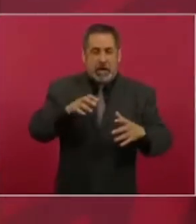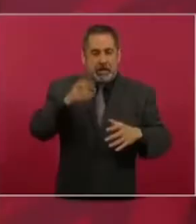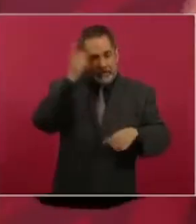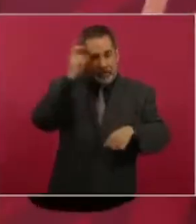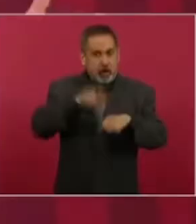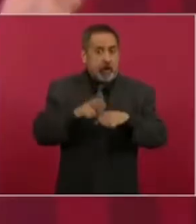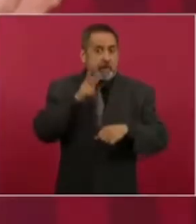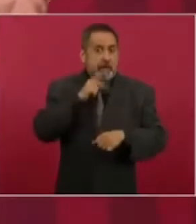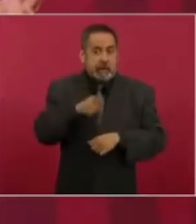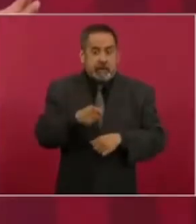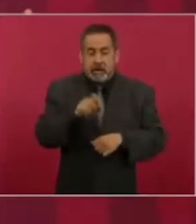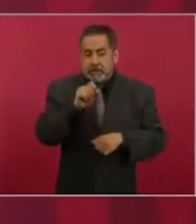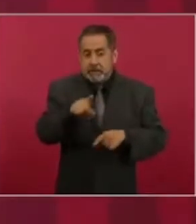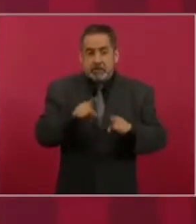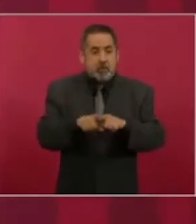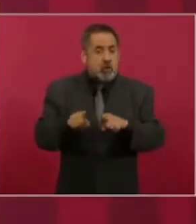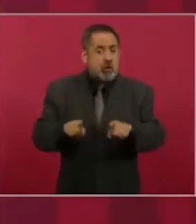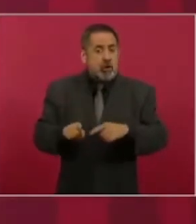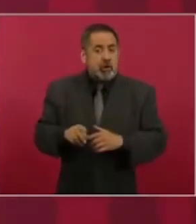hasta Jesús